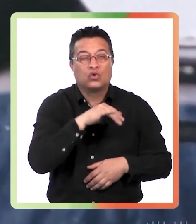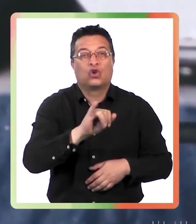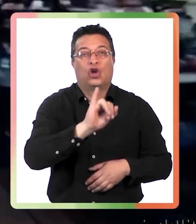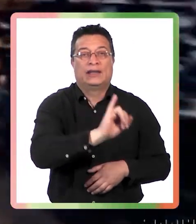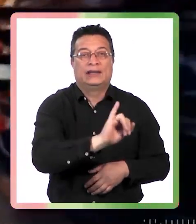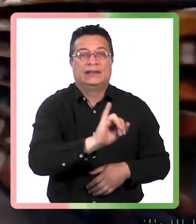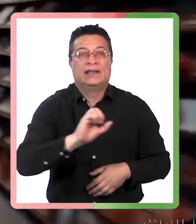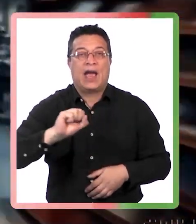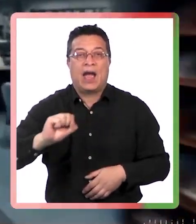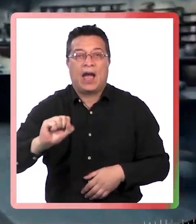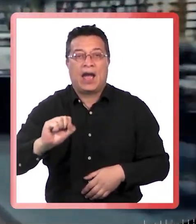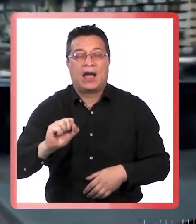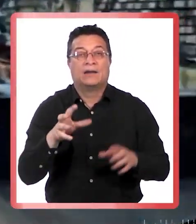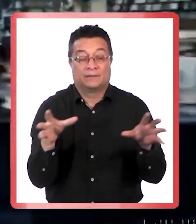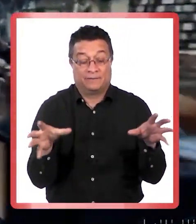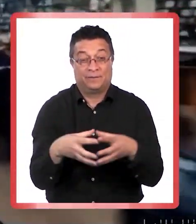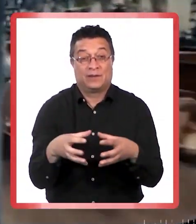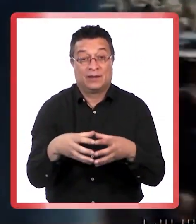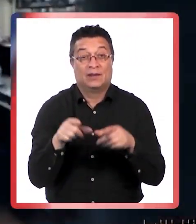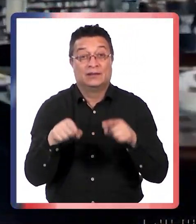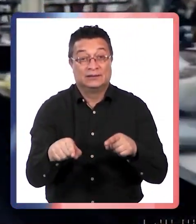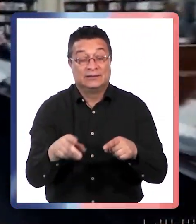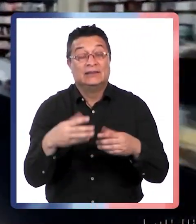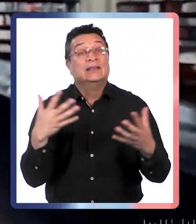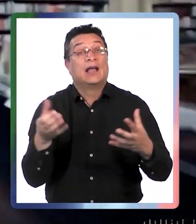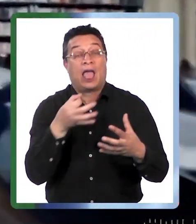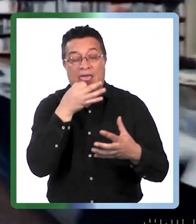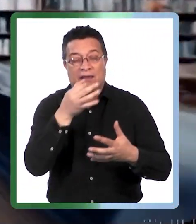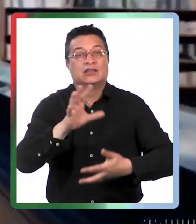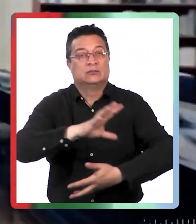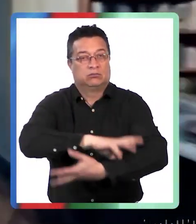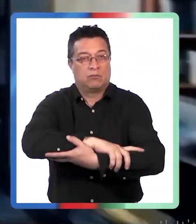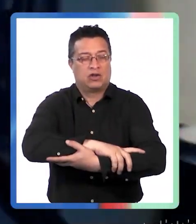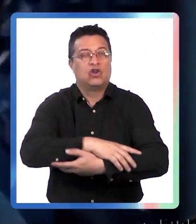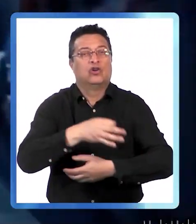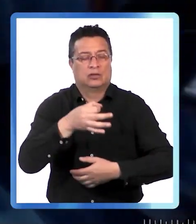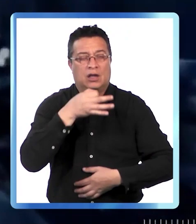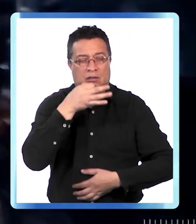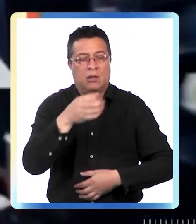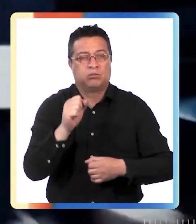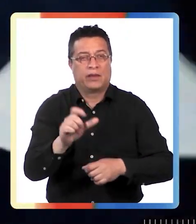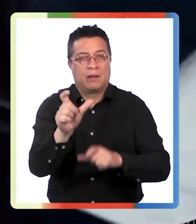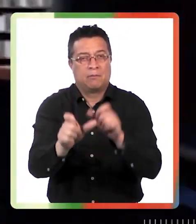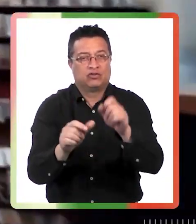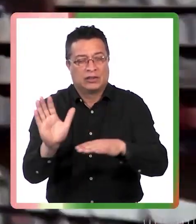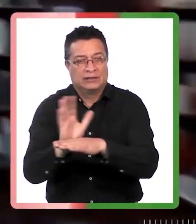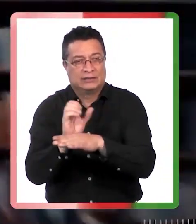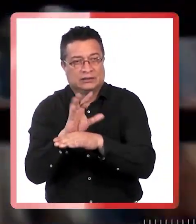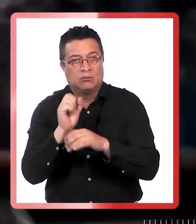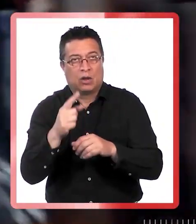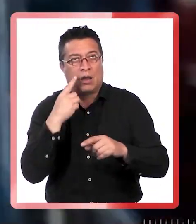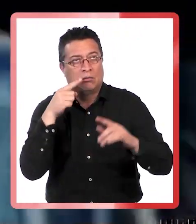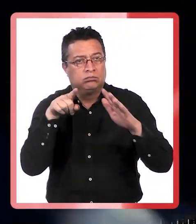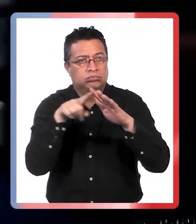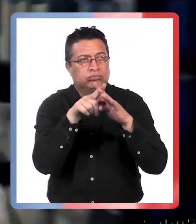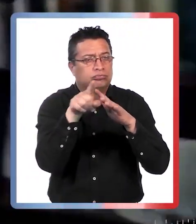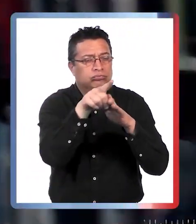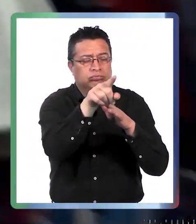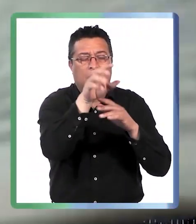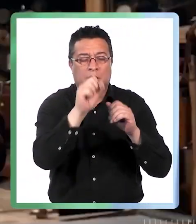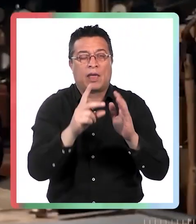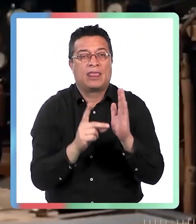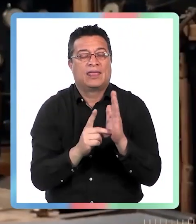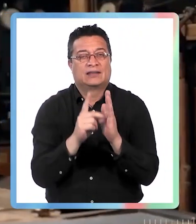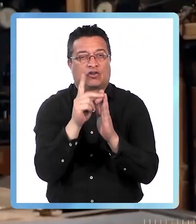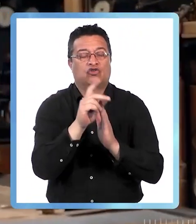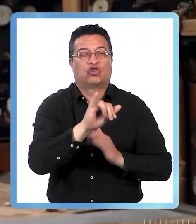inteligencia artificial. La organización destacó que el convenio con Sora permitirá que los cineastas puedan explorar el espacio en desarrollo